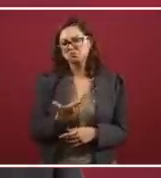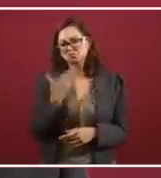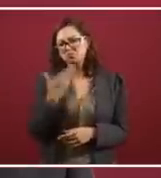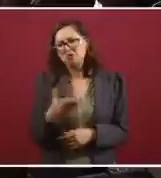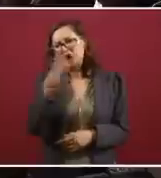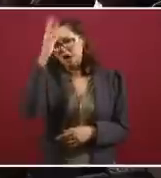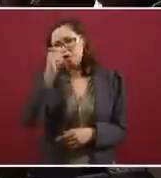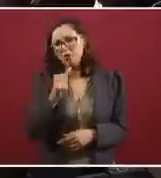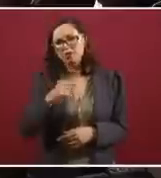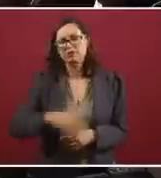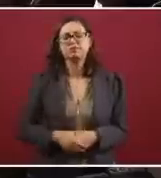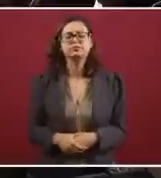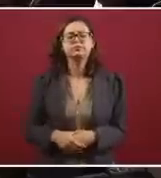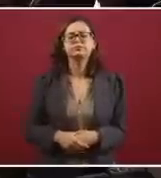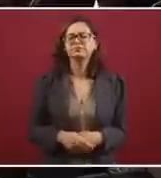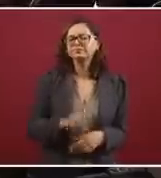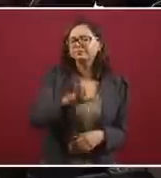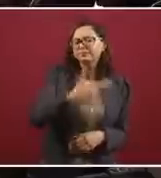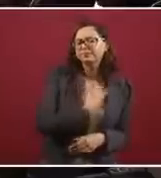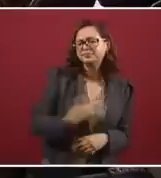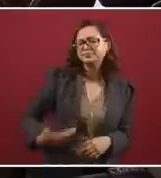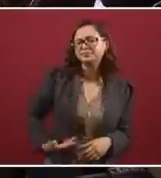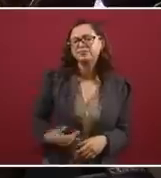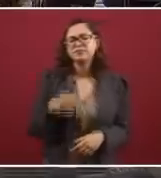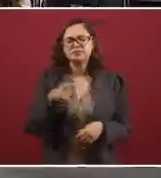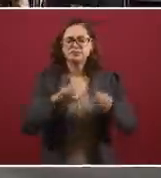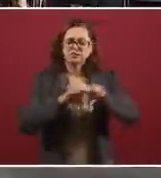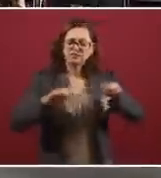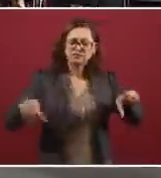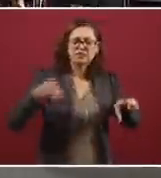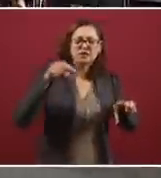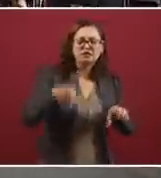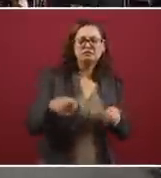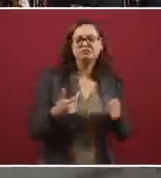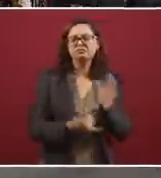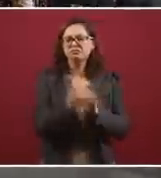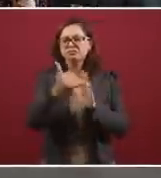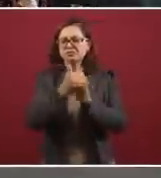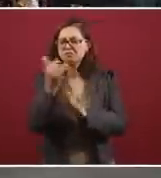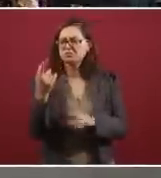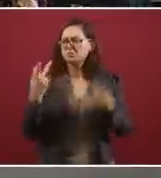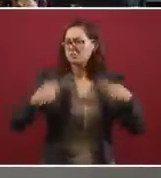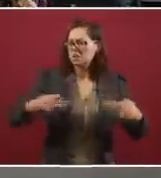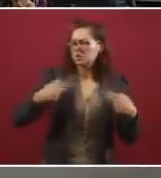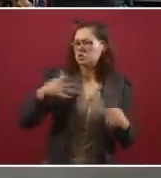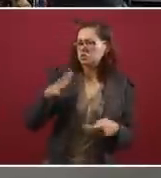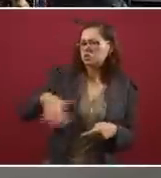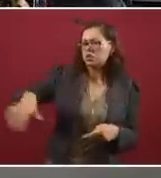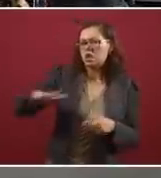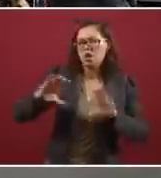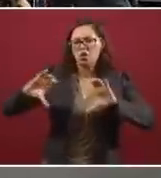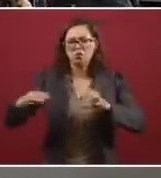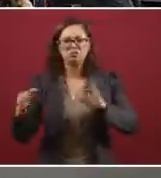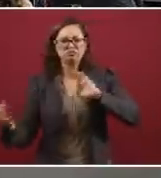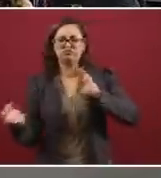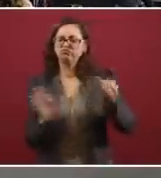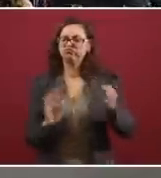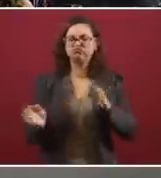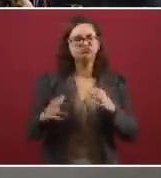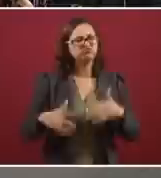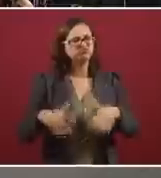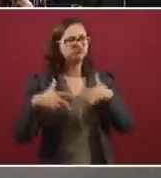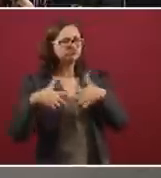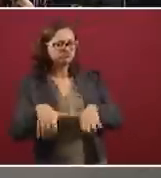¿qué pasa con aquellos ductos donde se había dicho que hay alguna protesta o que hay algún amparo de algunas comunidades y por esa razón